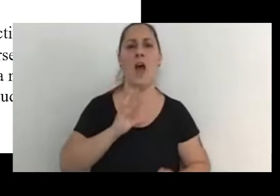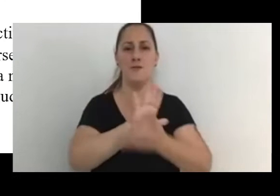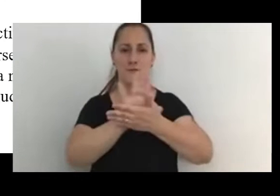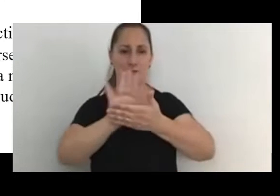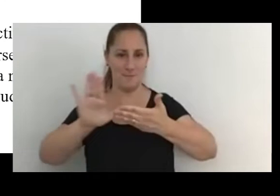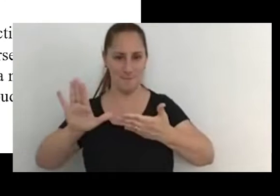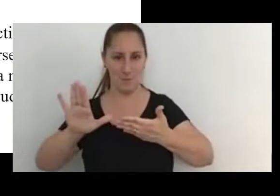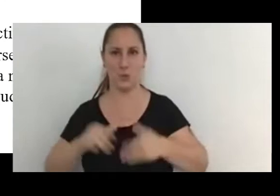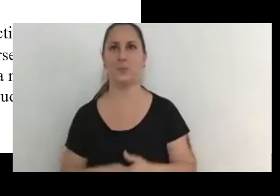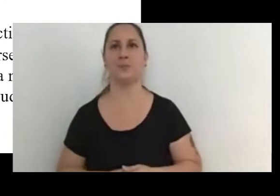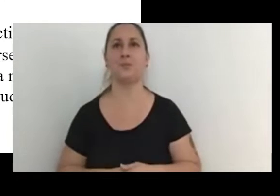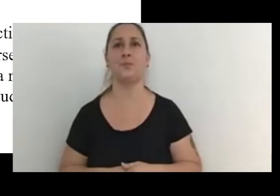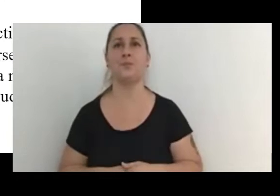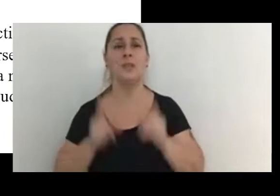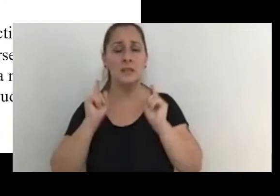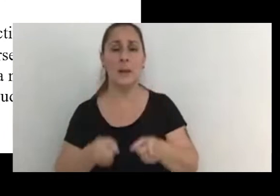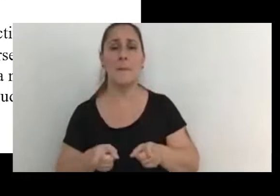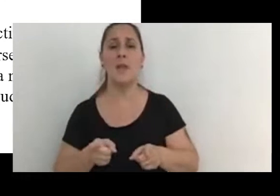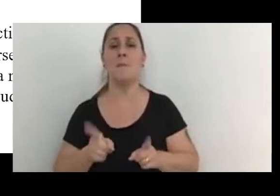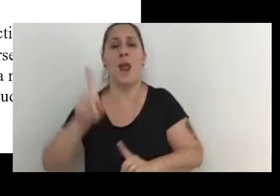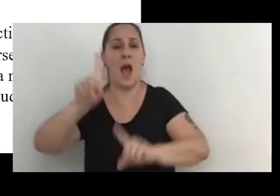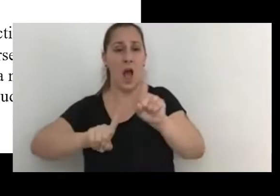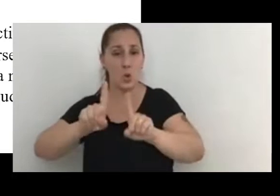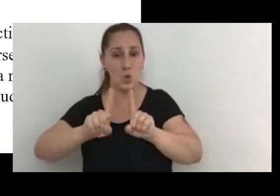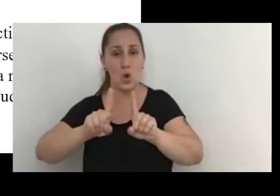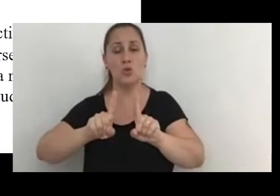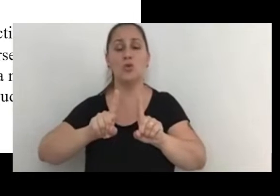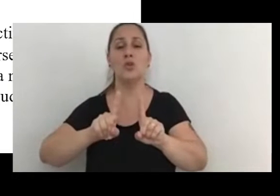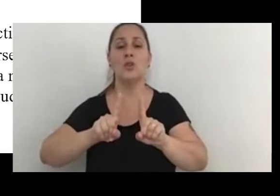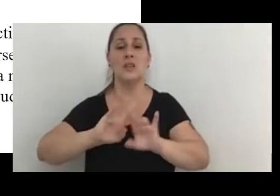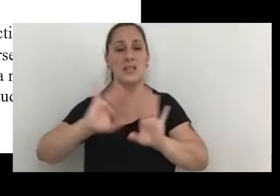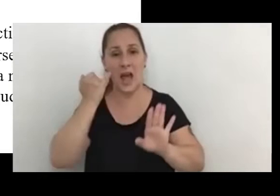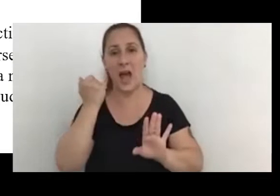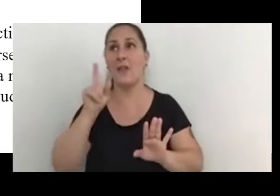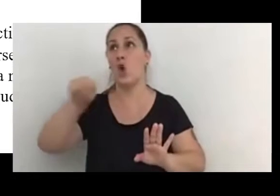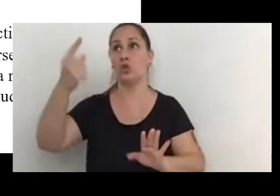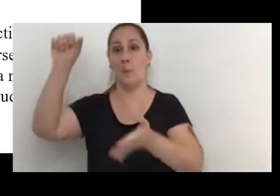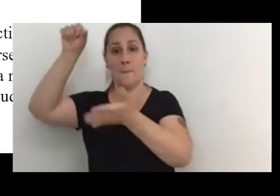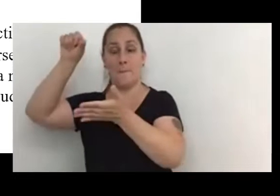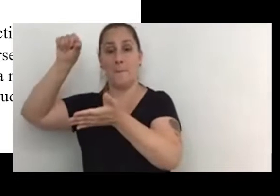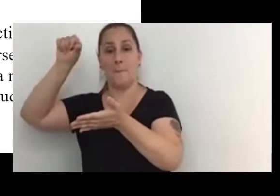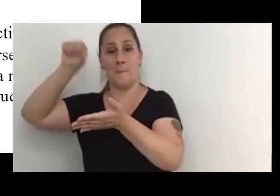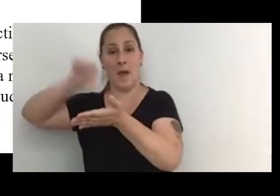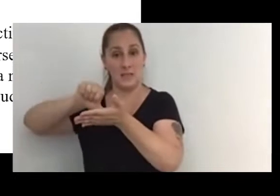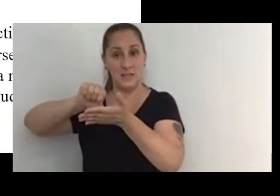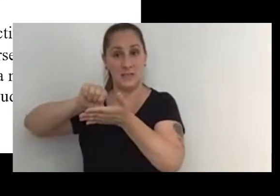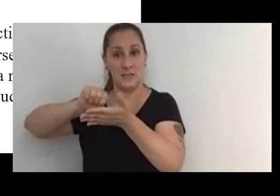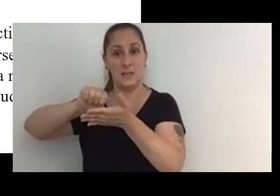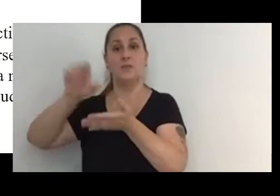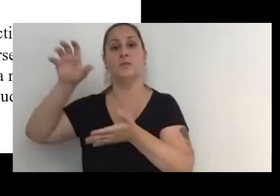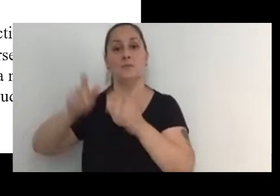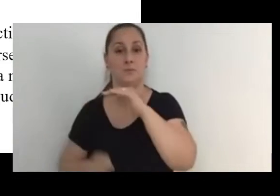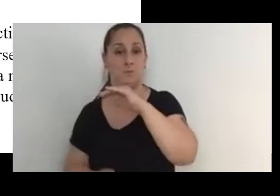para aquellos que hayan importado bienes afectados a la actividad